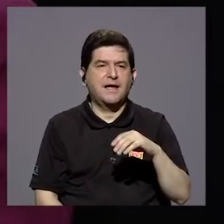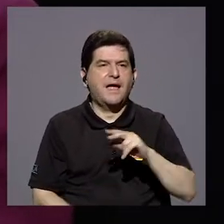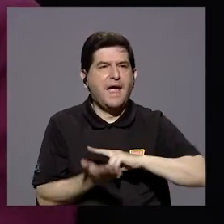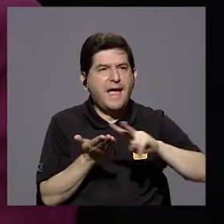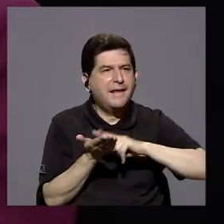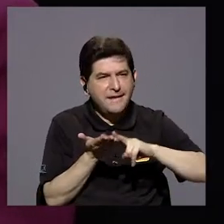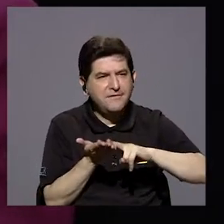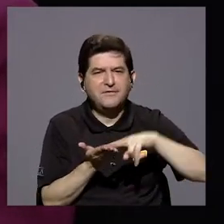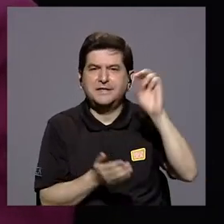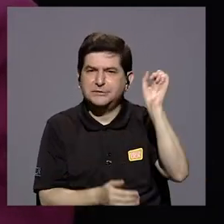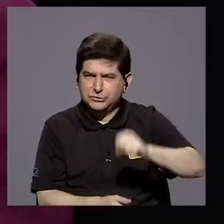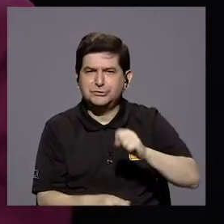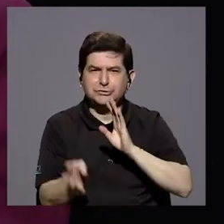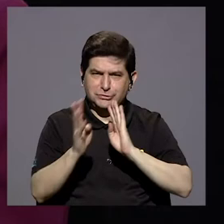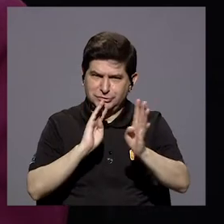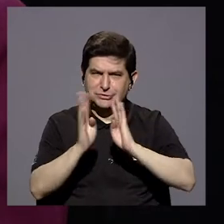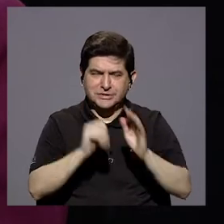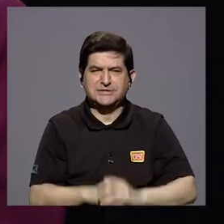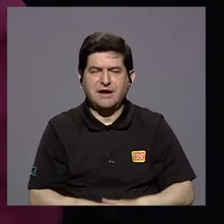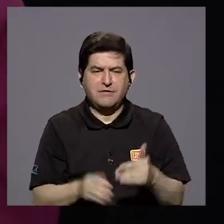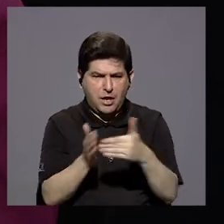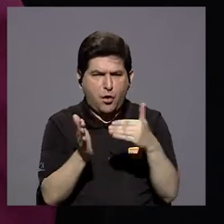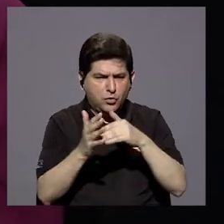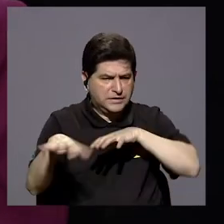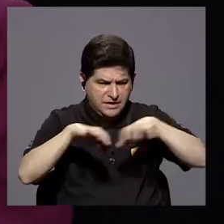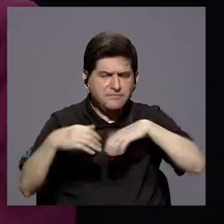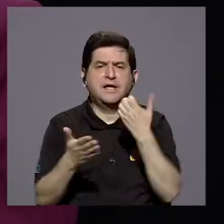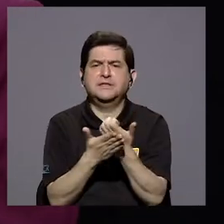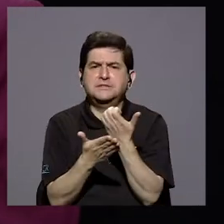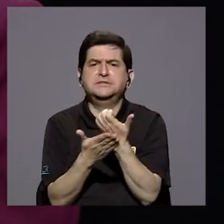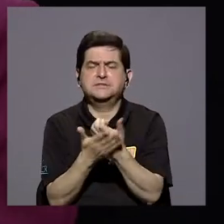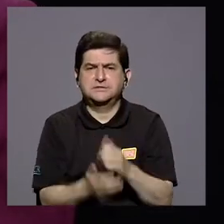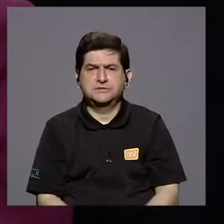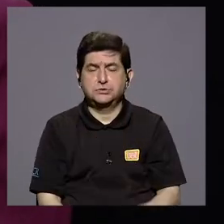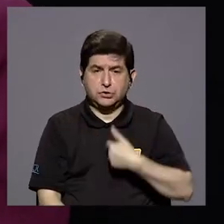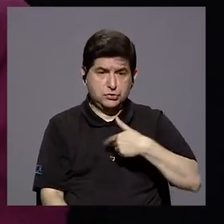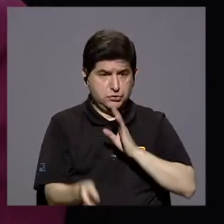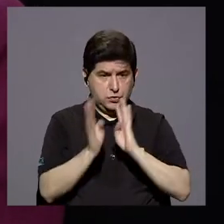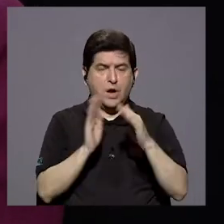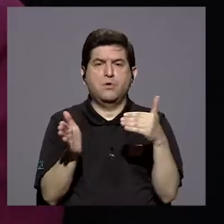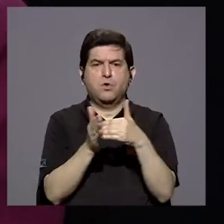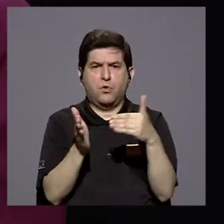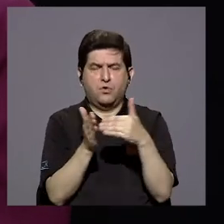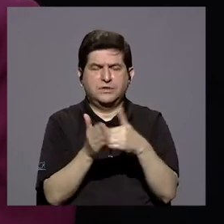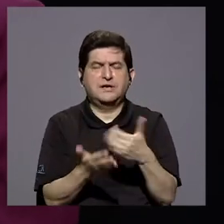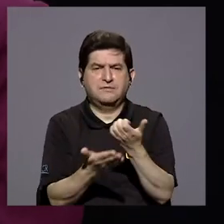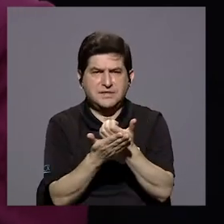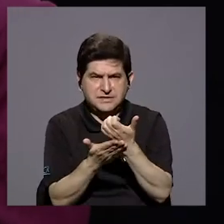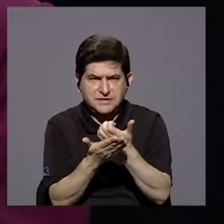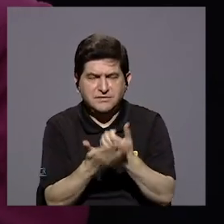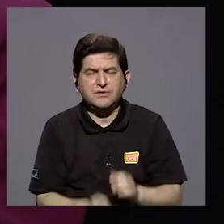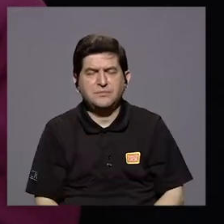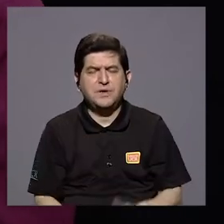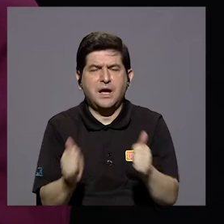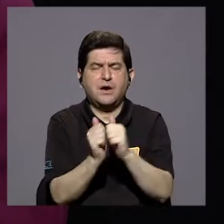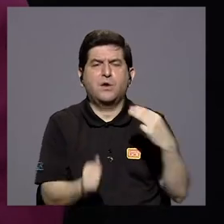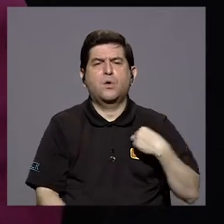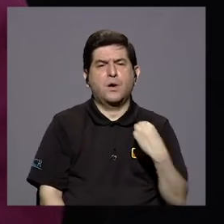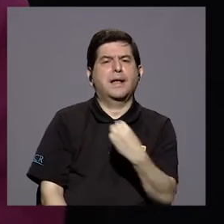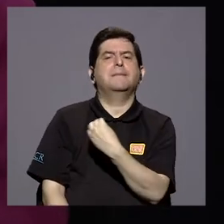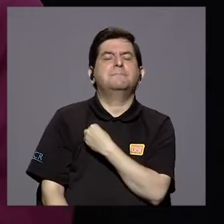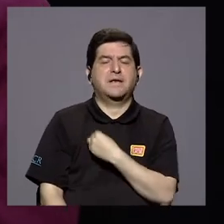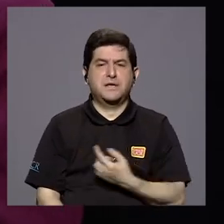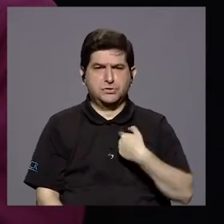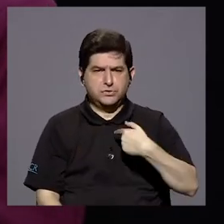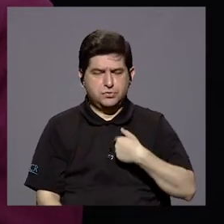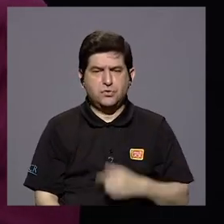Liberación sí se habla mucho de la reactivación económica. Por ejemplo, yo hablo de reactivación con el ministro, que hago un Zoom con el